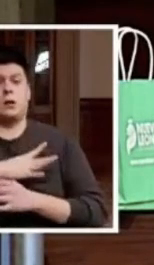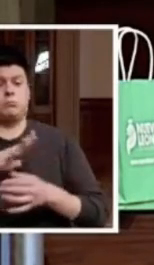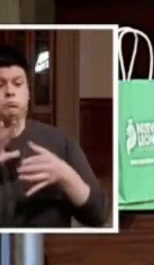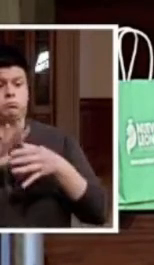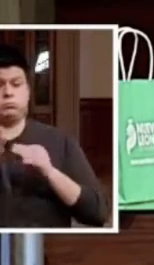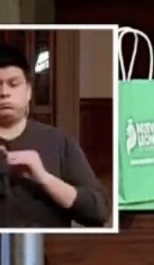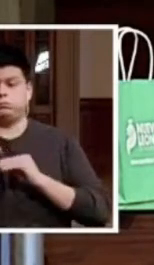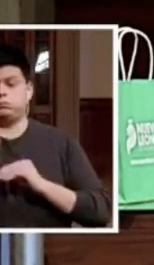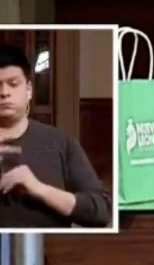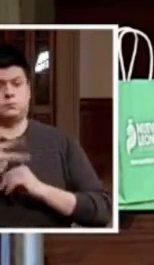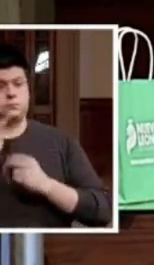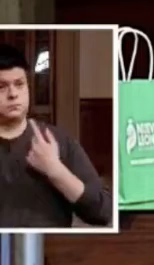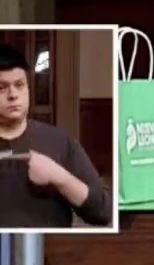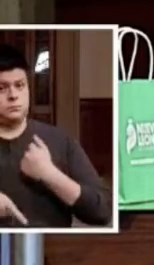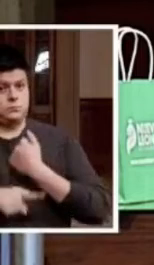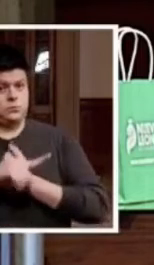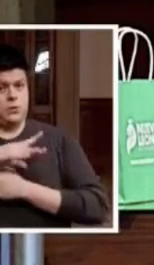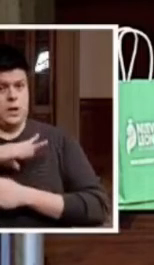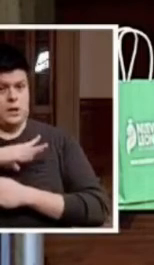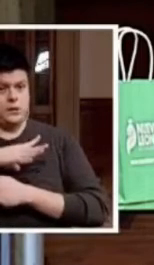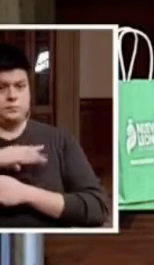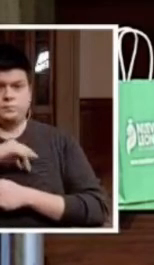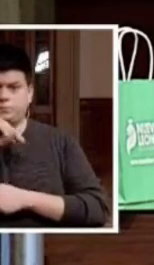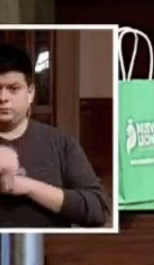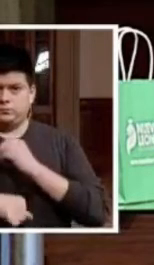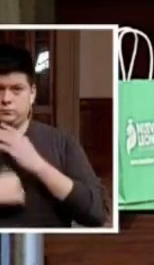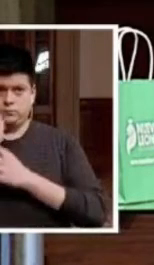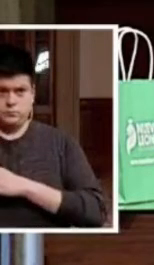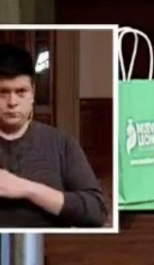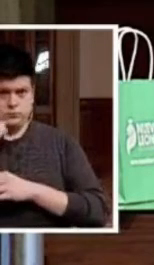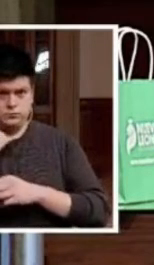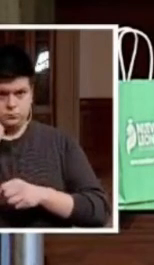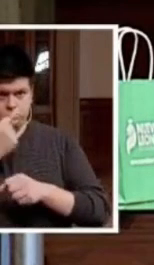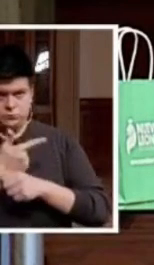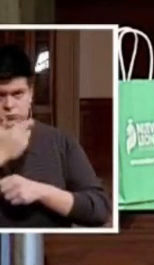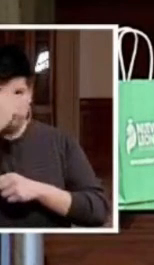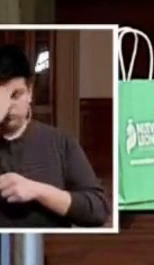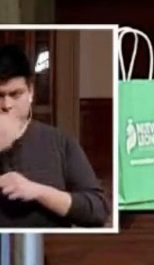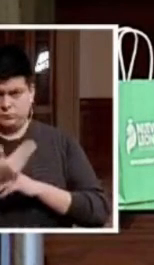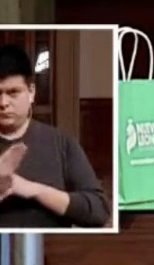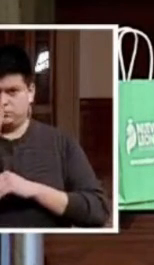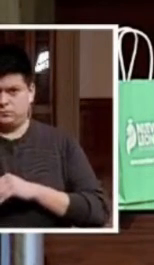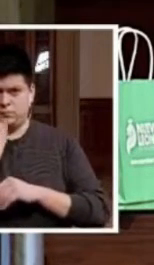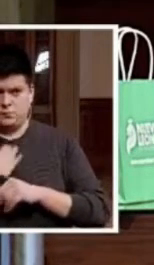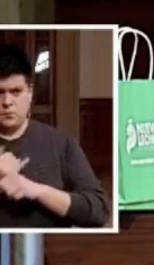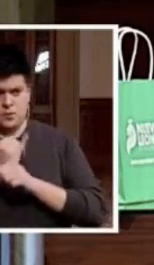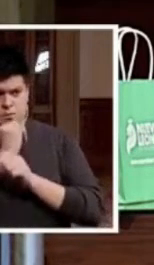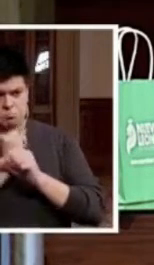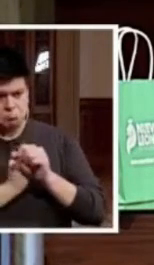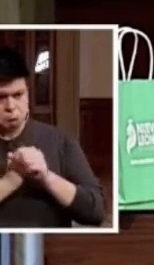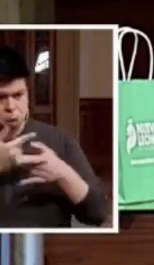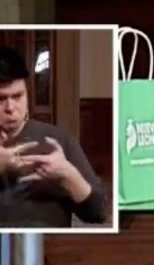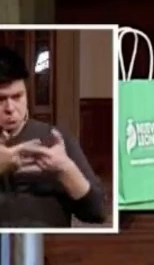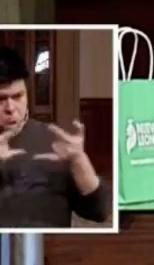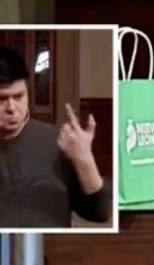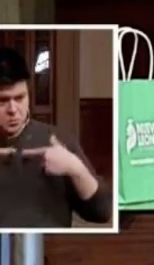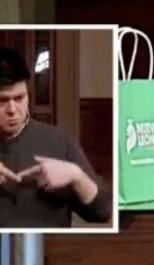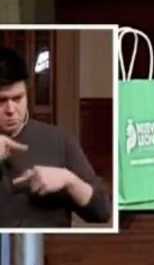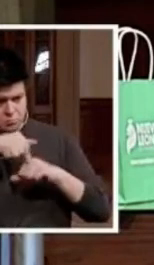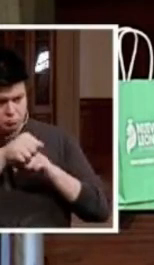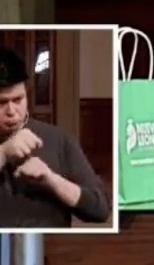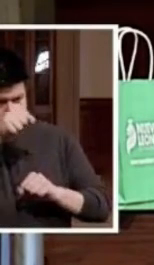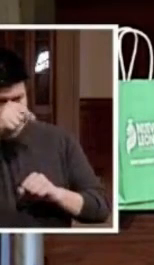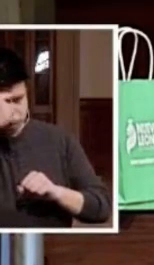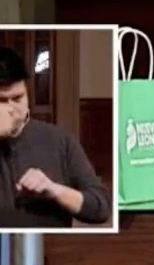que sufrieron reacciones adversas, en Nuevo León, ¿se han tomado en cuenta los antecedentes clínicos de los trabajadores de la salud para